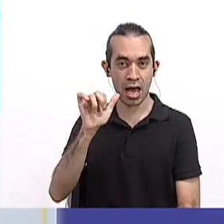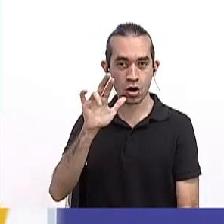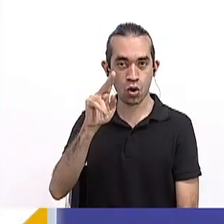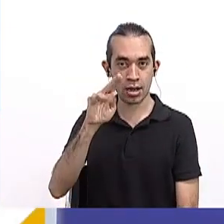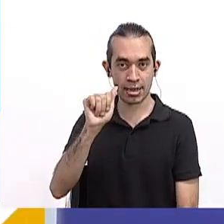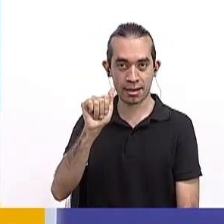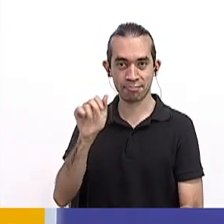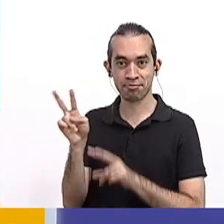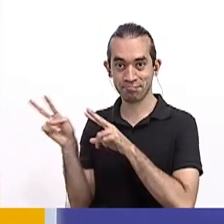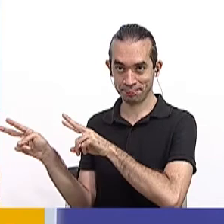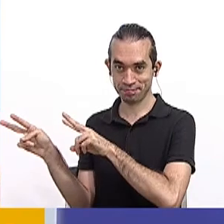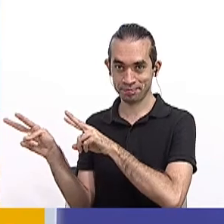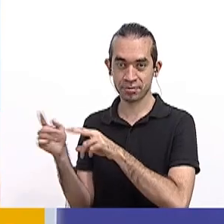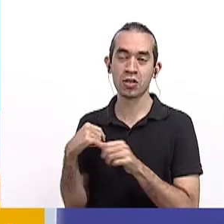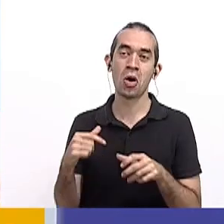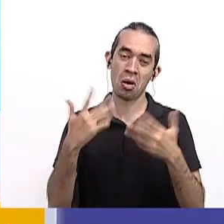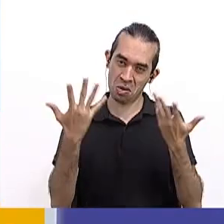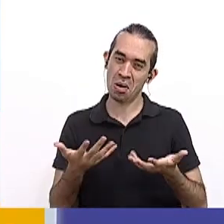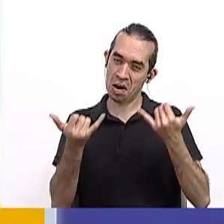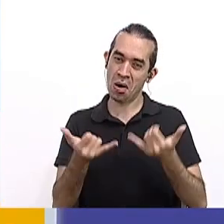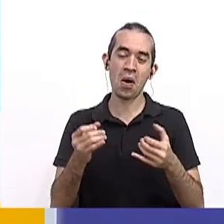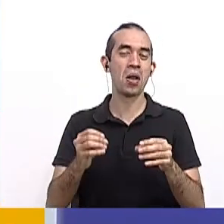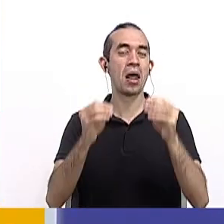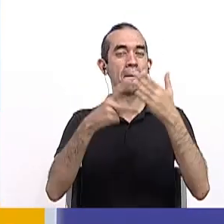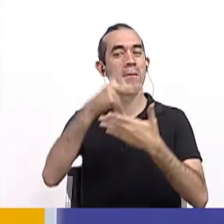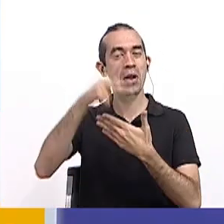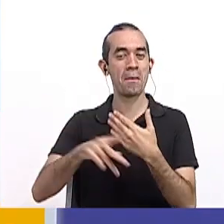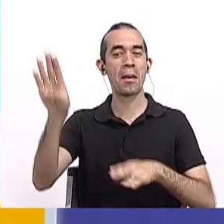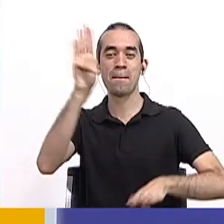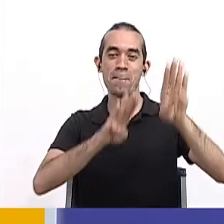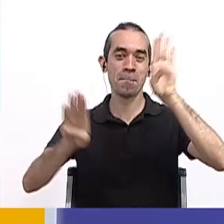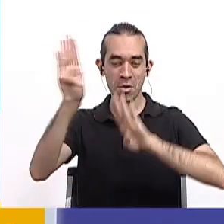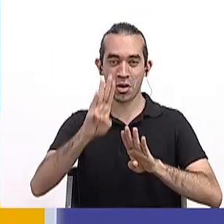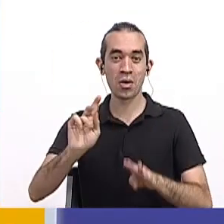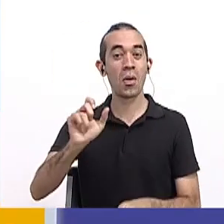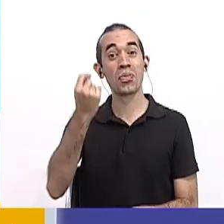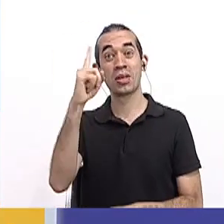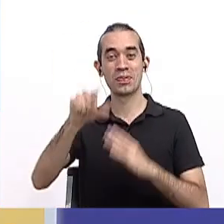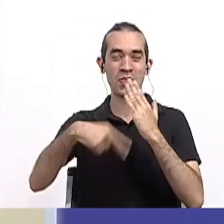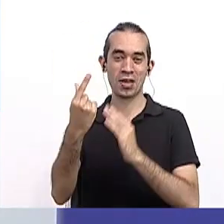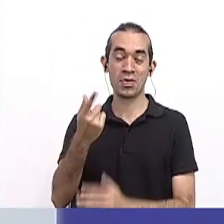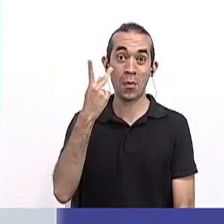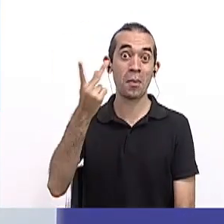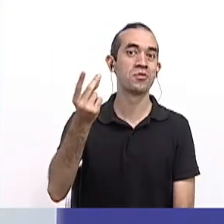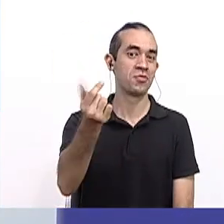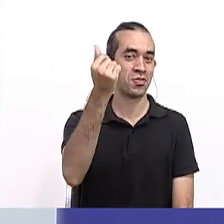les estoy acompañando en el programa de Biología para 11º año. Nos vemos pronto.